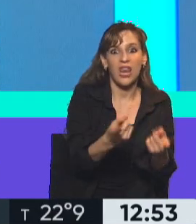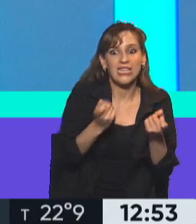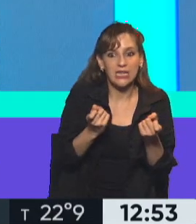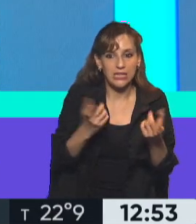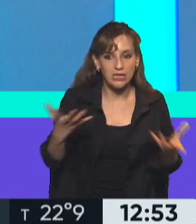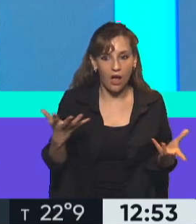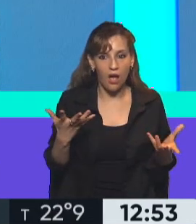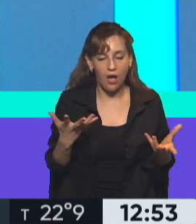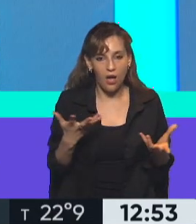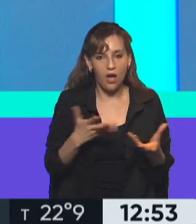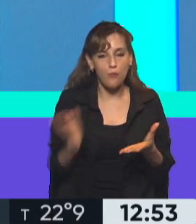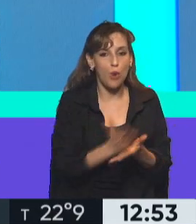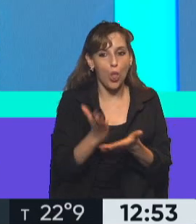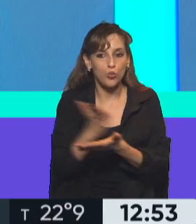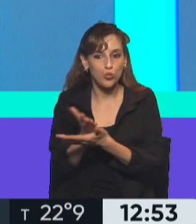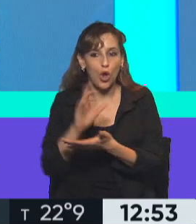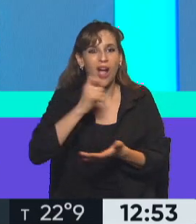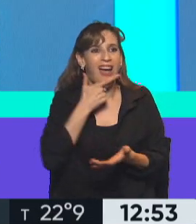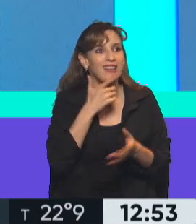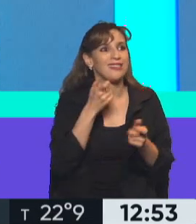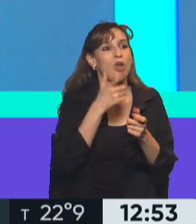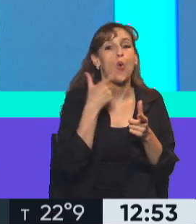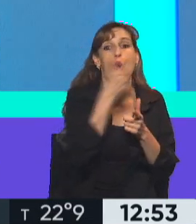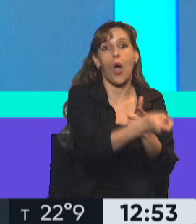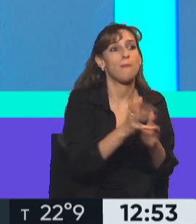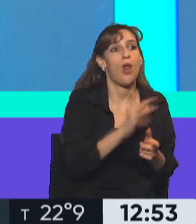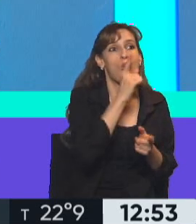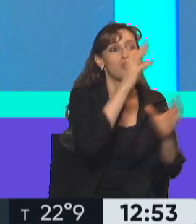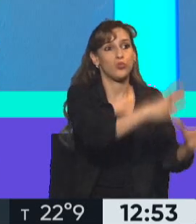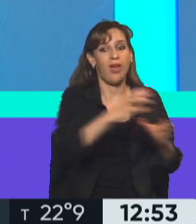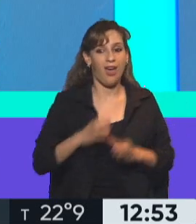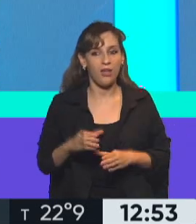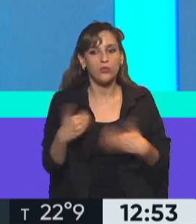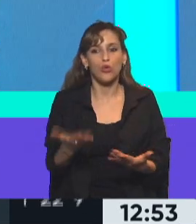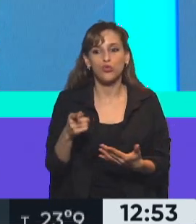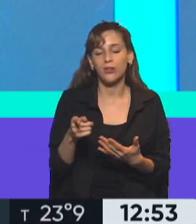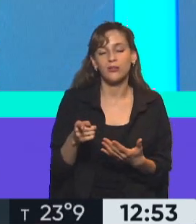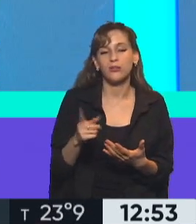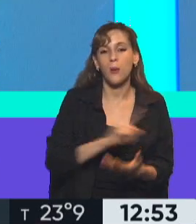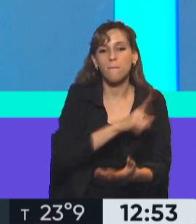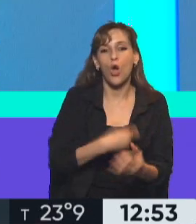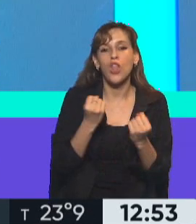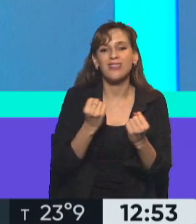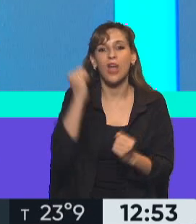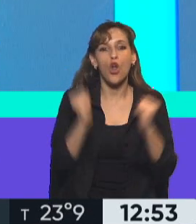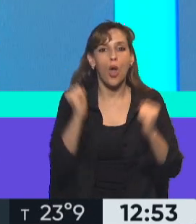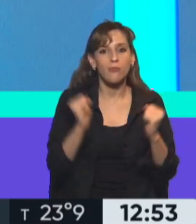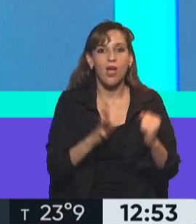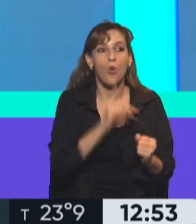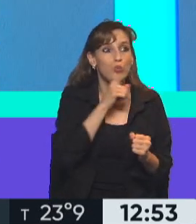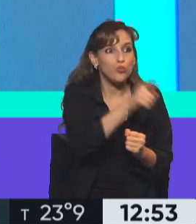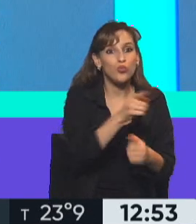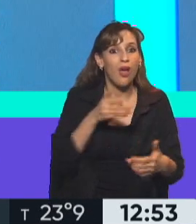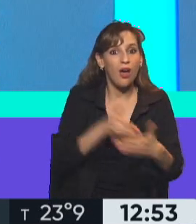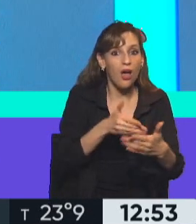producción y la distribución de gas que proviene de Rusia. Entonces, un bloqueo económico a una potencia energética como es Rusia le trae más problemas a los países que